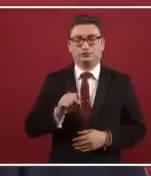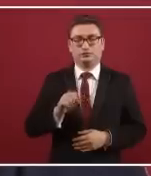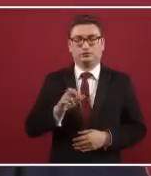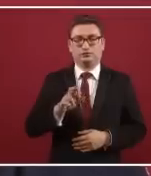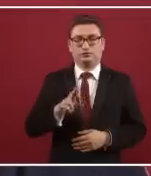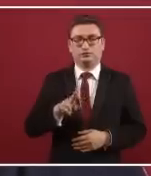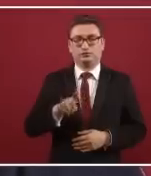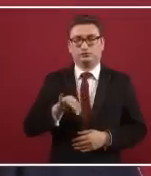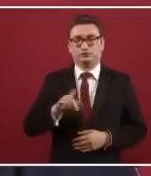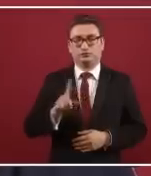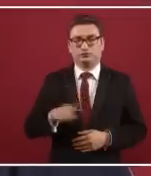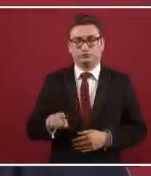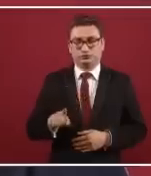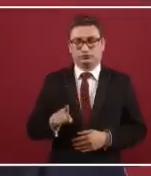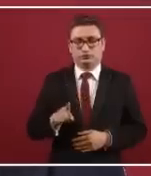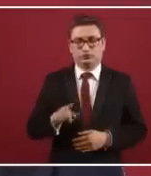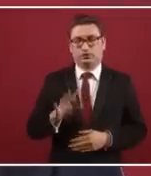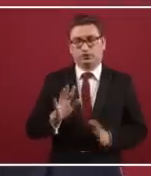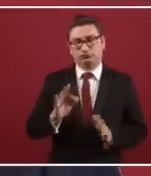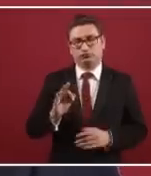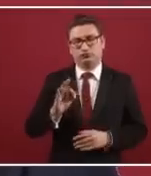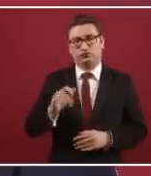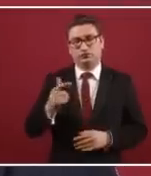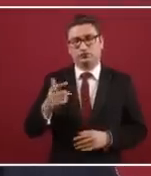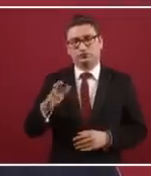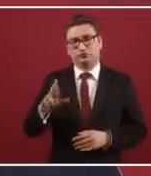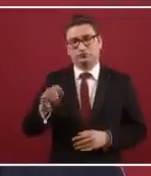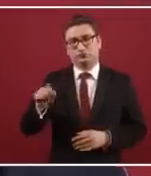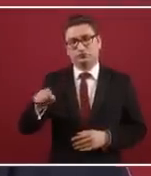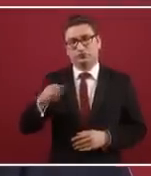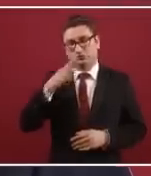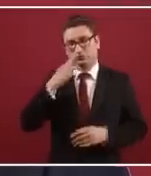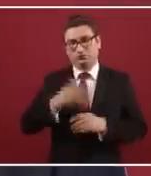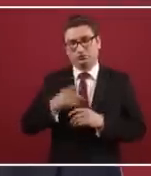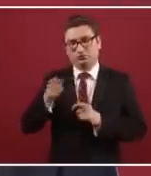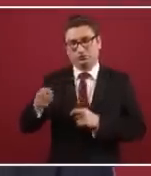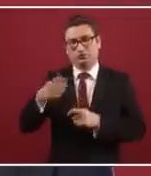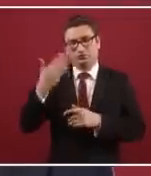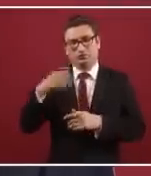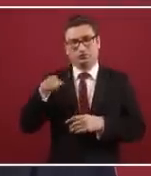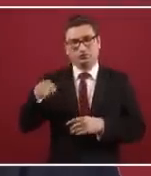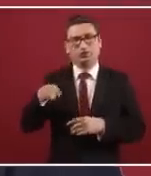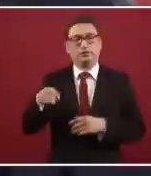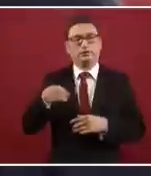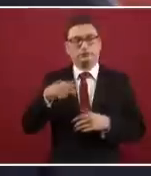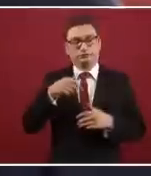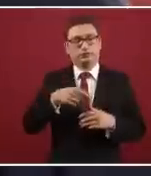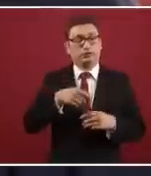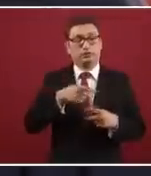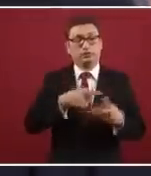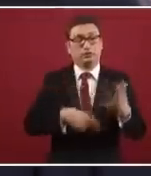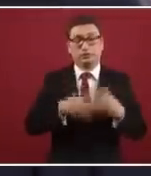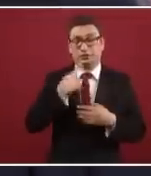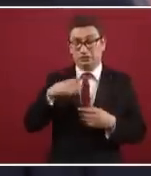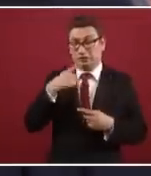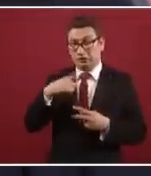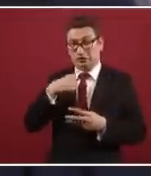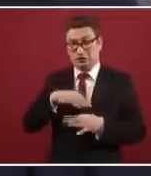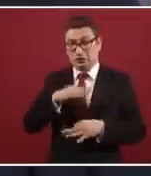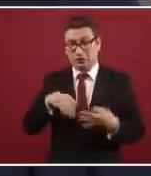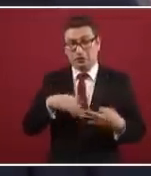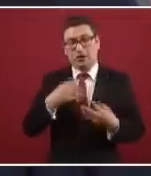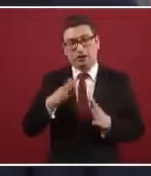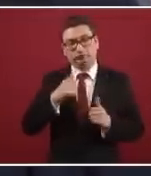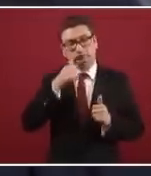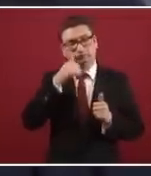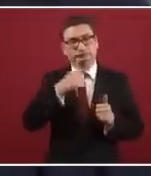Entonces, la Fiscalía tiene que atender todas las denuncias que se